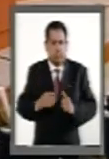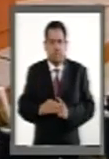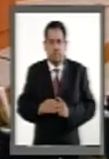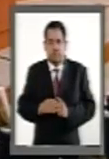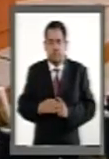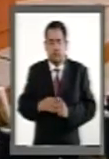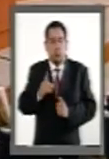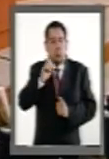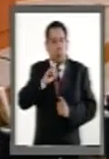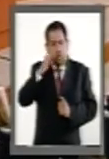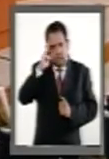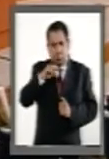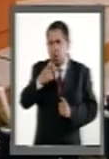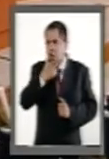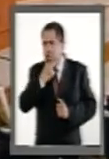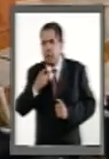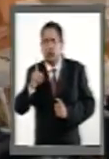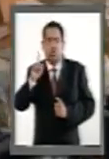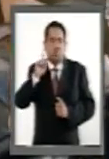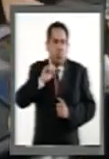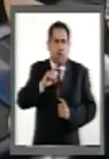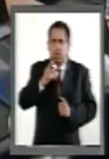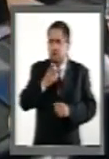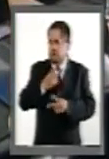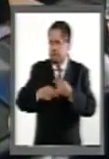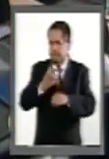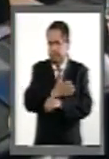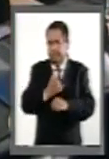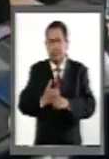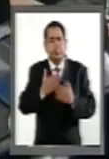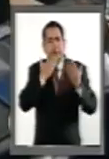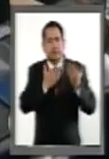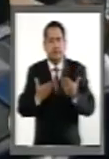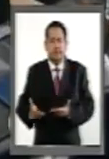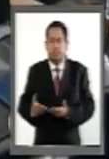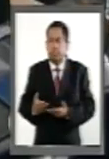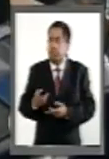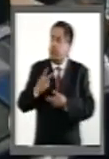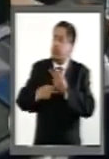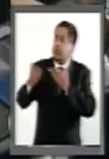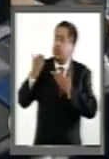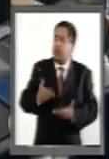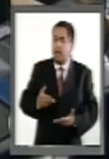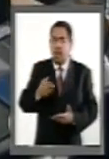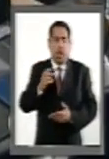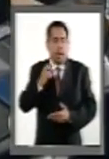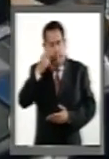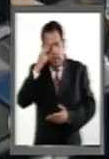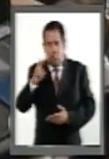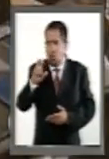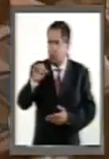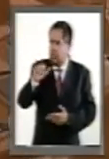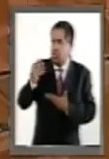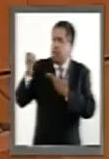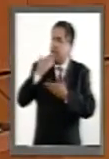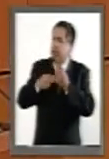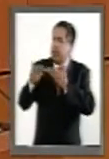señoras, señores que nos acompañan, bienvenida a México y al Senado de la República, Rosario